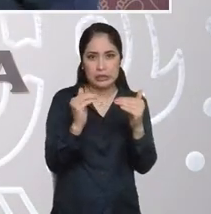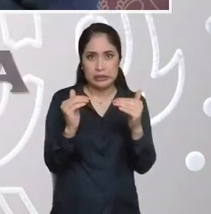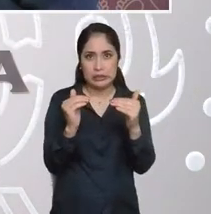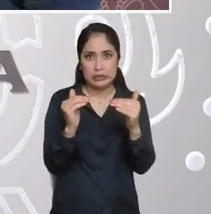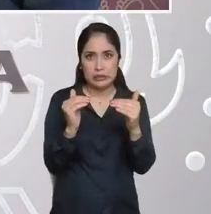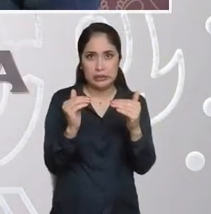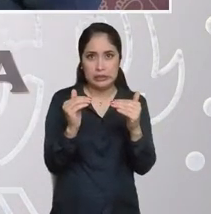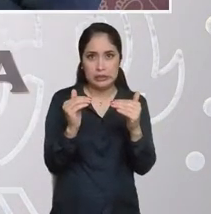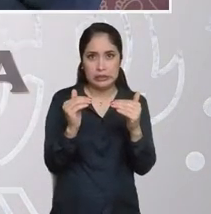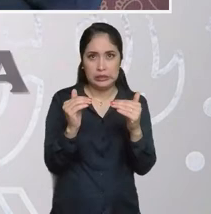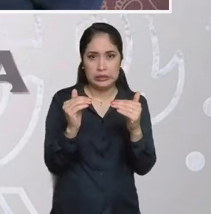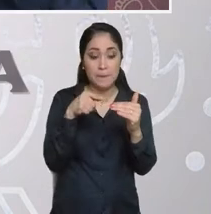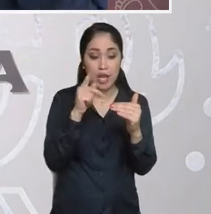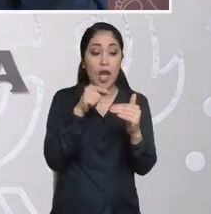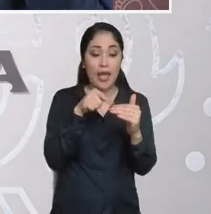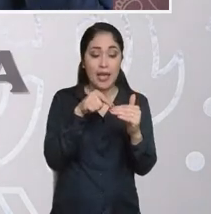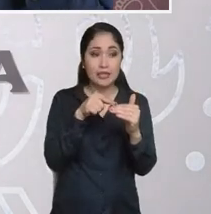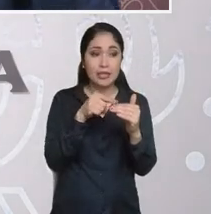febrero de 2021.